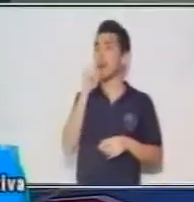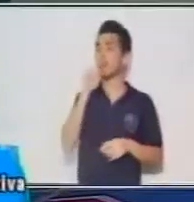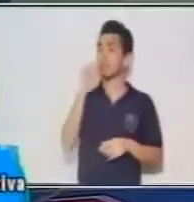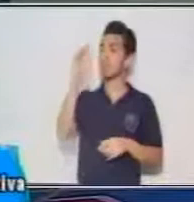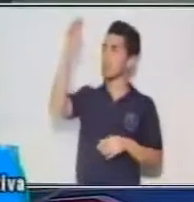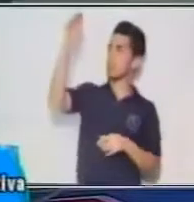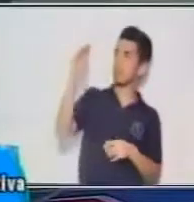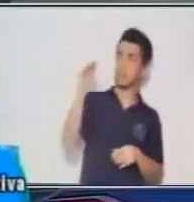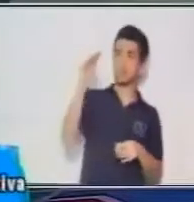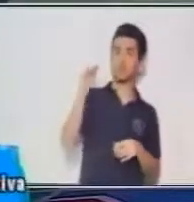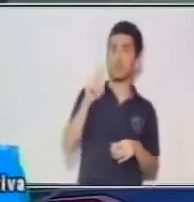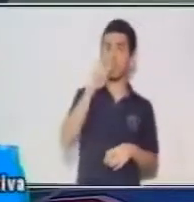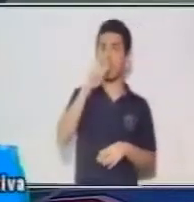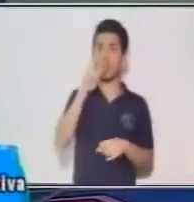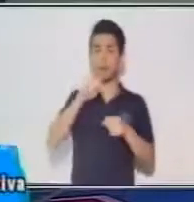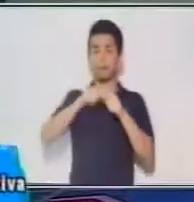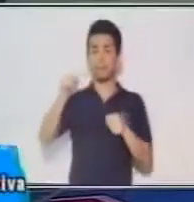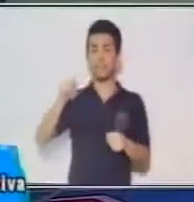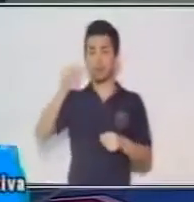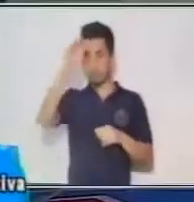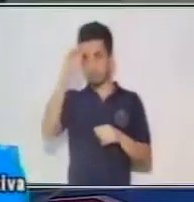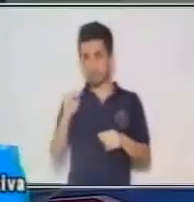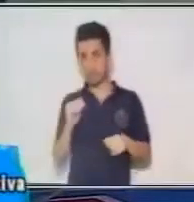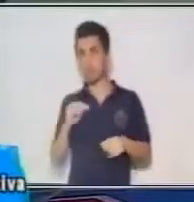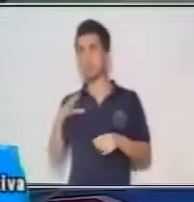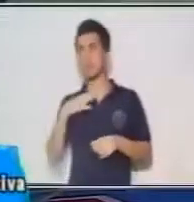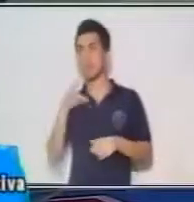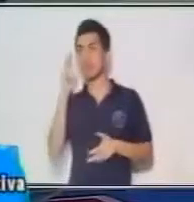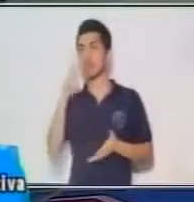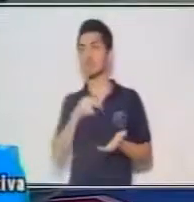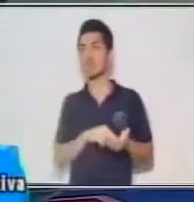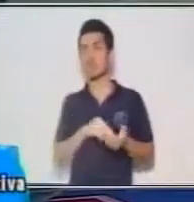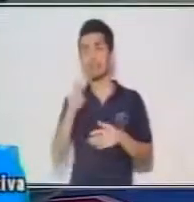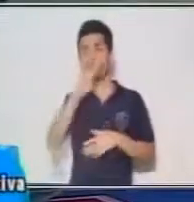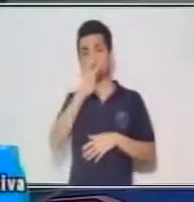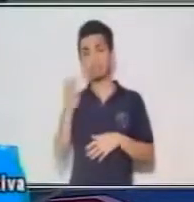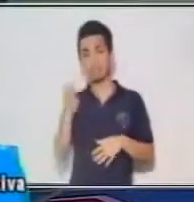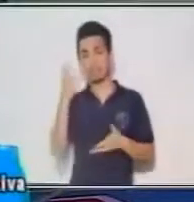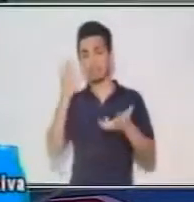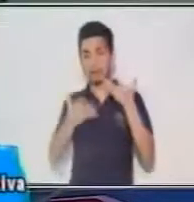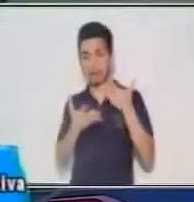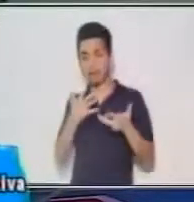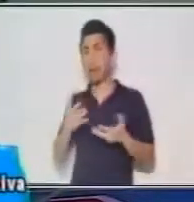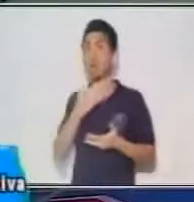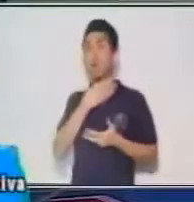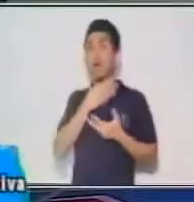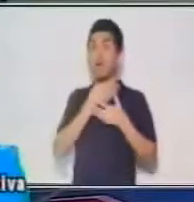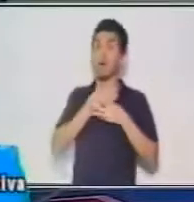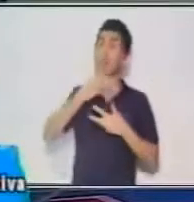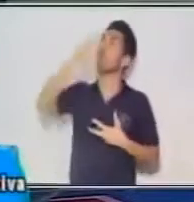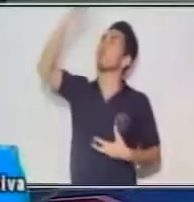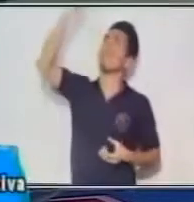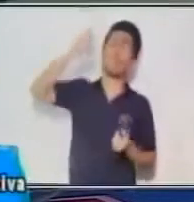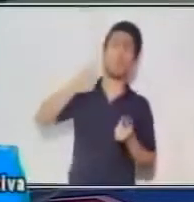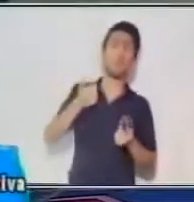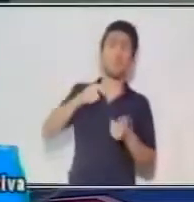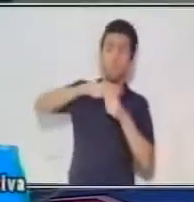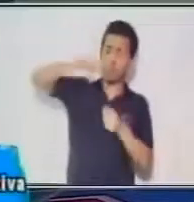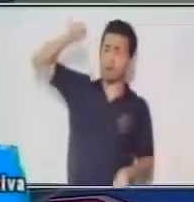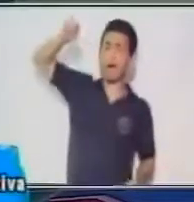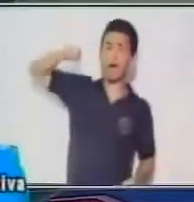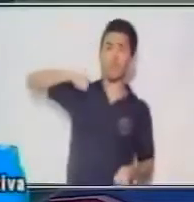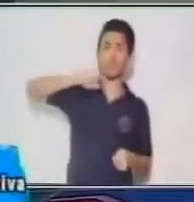pesan 2.360 libras. Poseen un cuello largo que mide alrededor de 2.4 metros de largo.